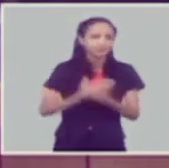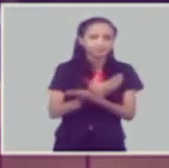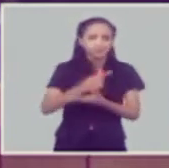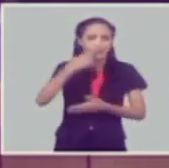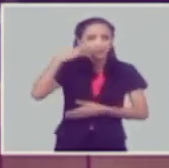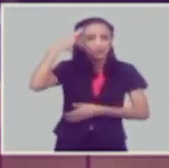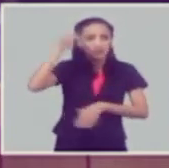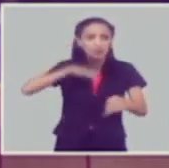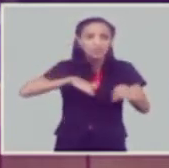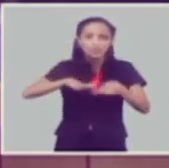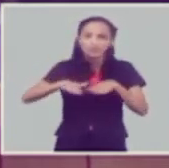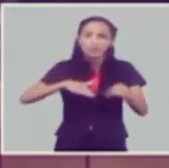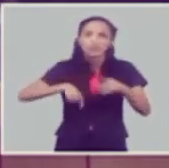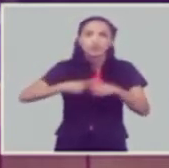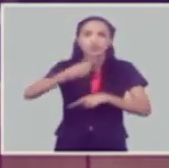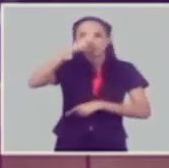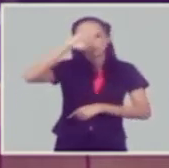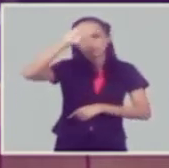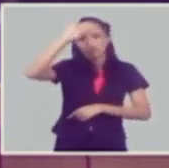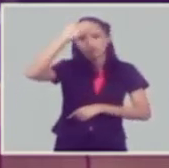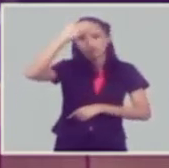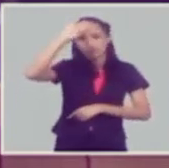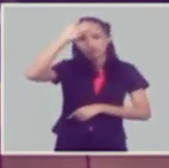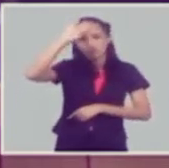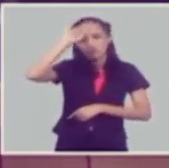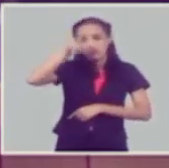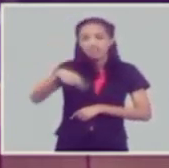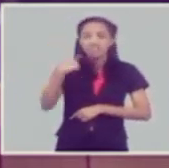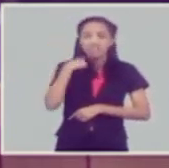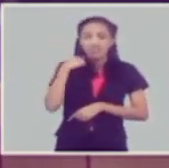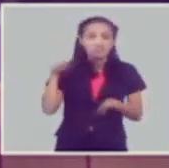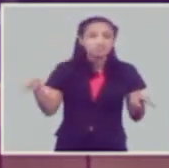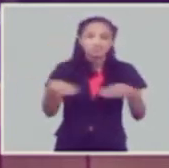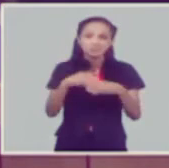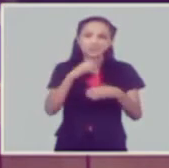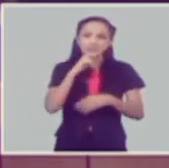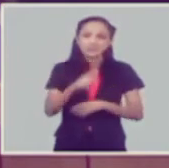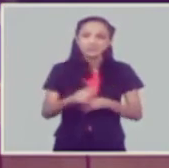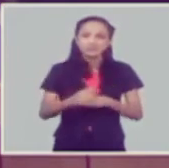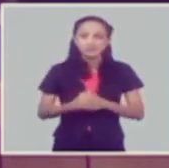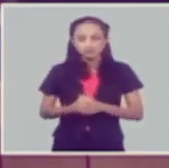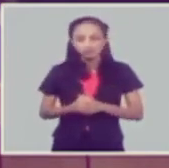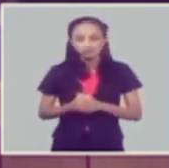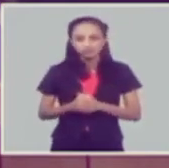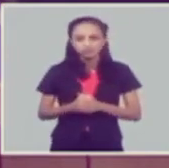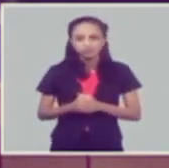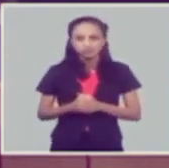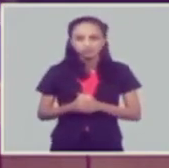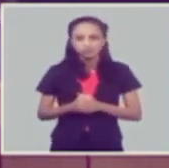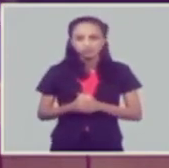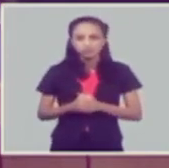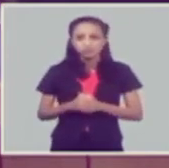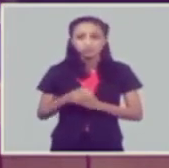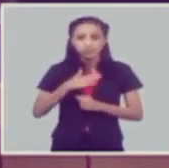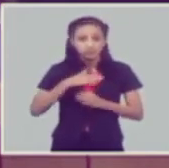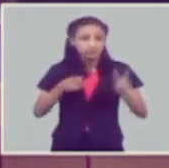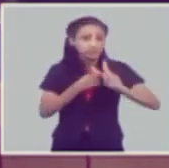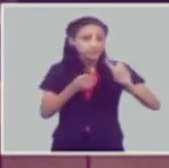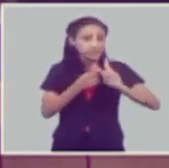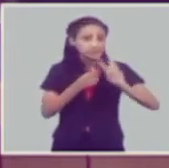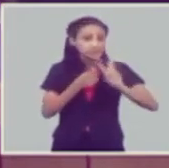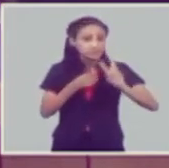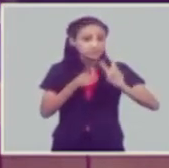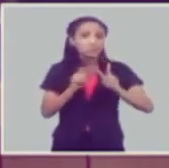se preparó para Cuba como aguinaldo final de un año difícil. Es algo que nuestros medios han explicado